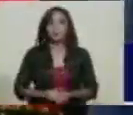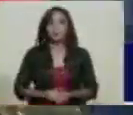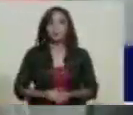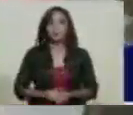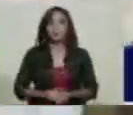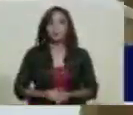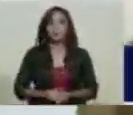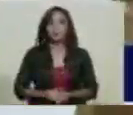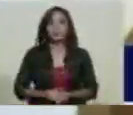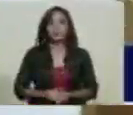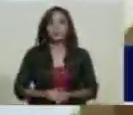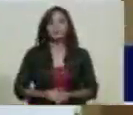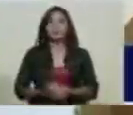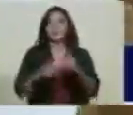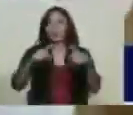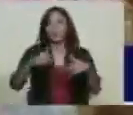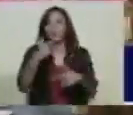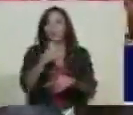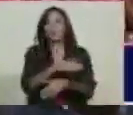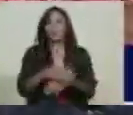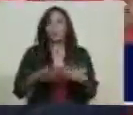los principales logros,